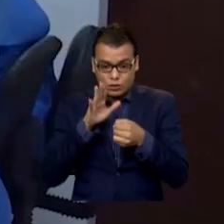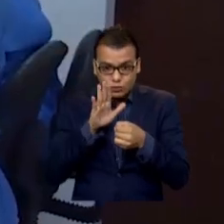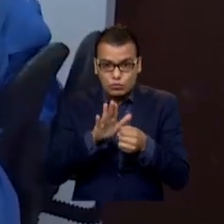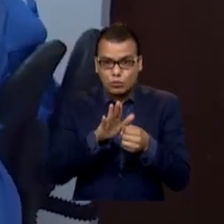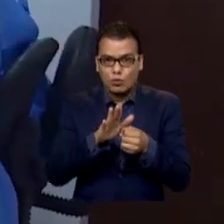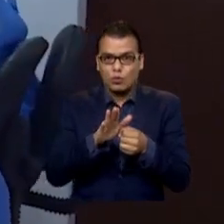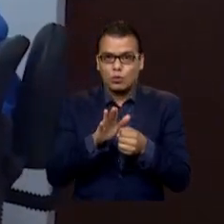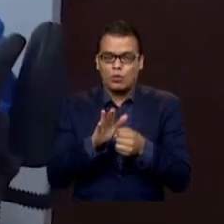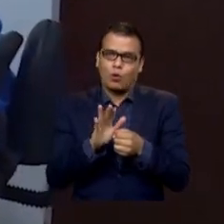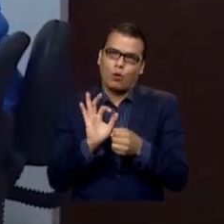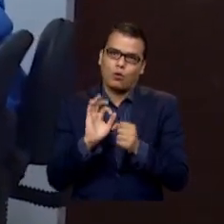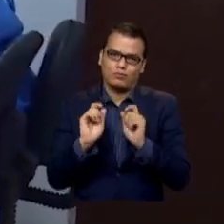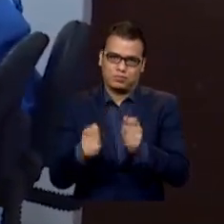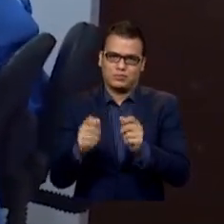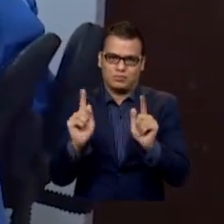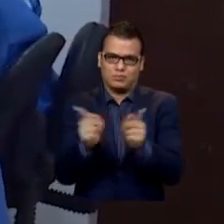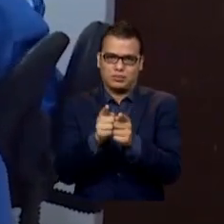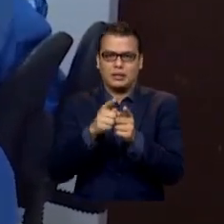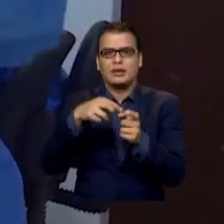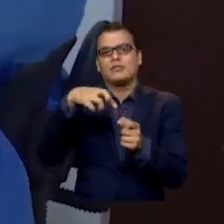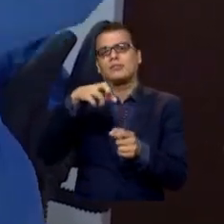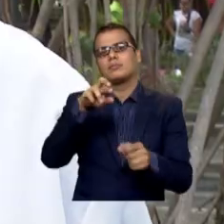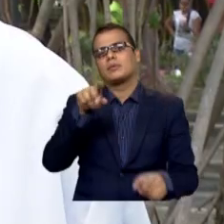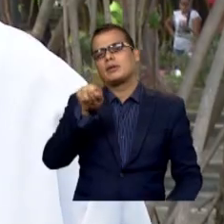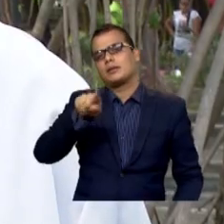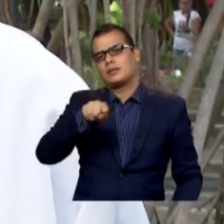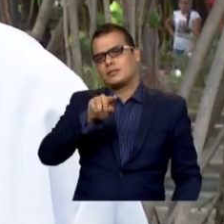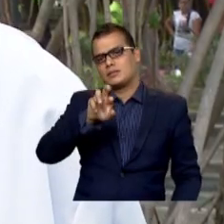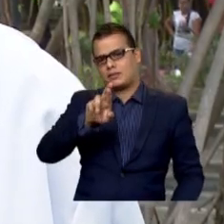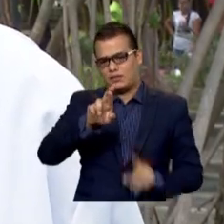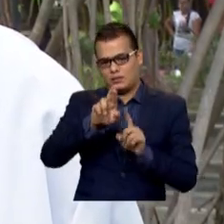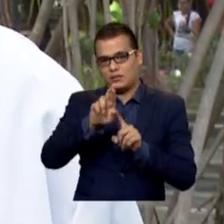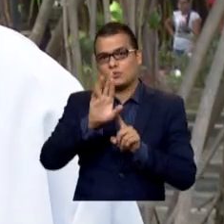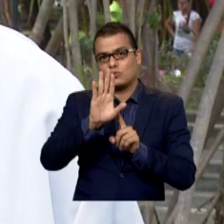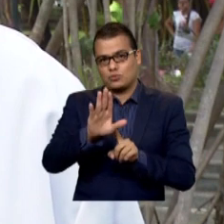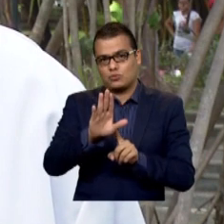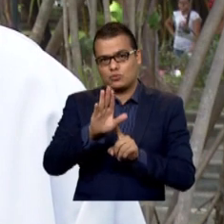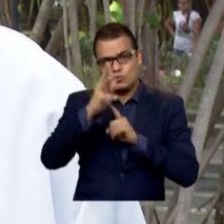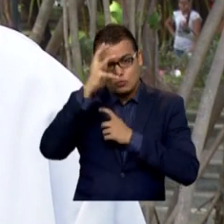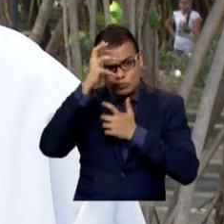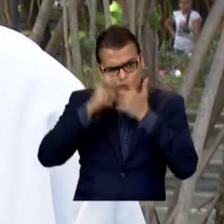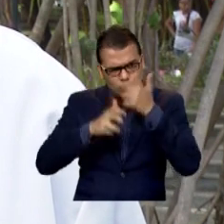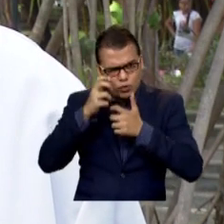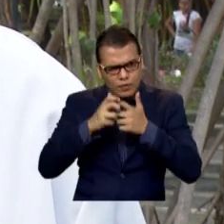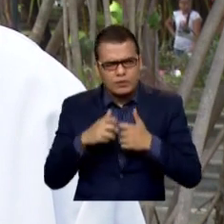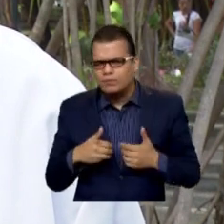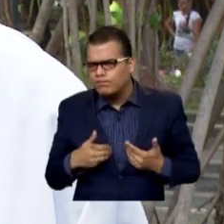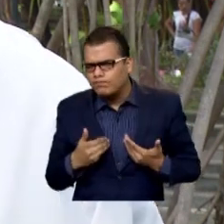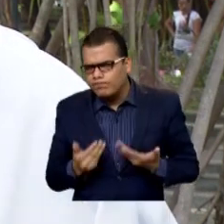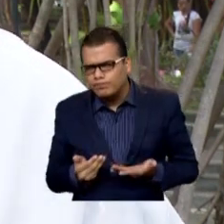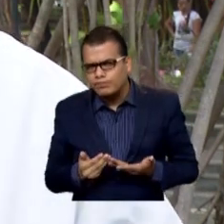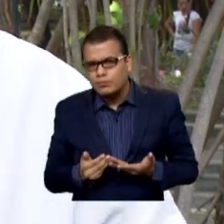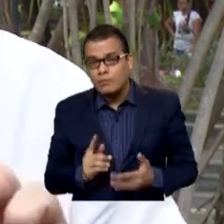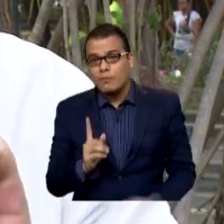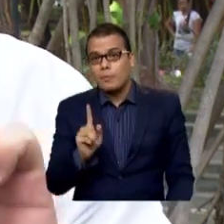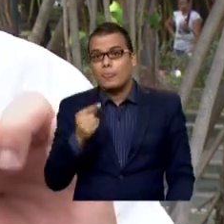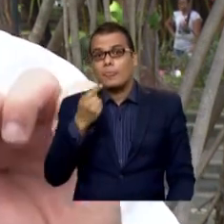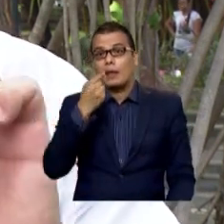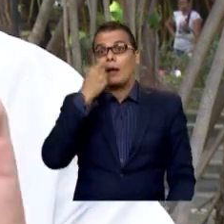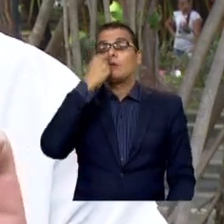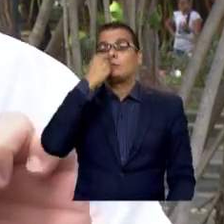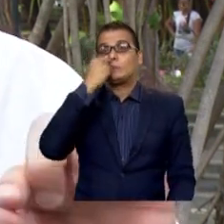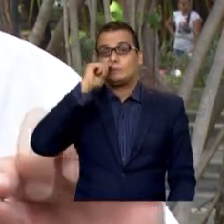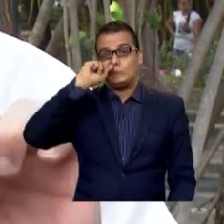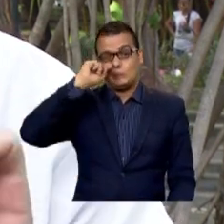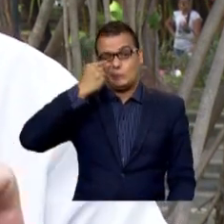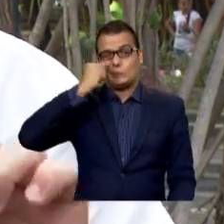que llamamos ya más familiarmente PCR. Esta prueba se toma a través de hisopados o